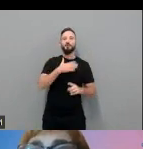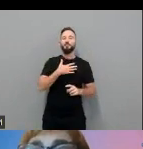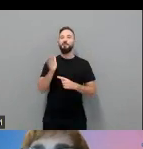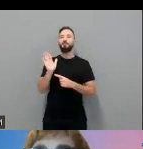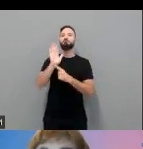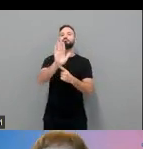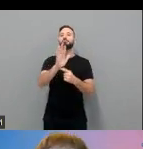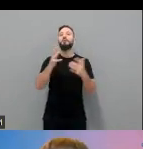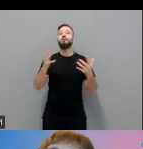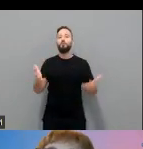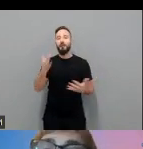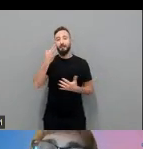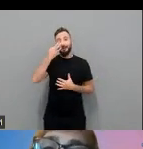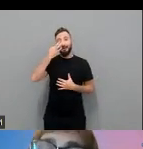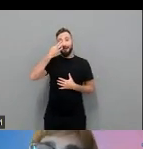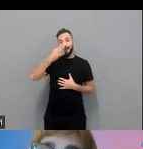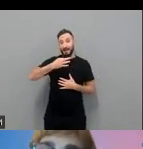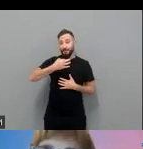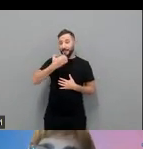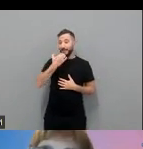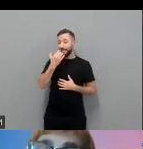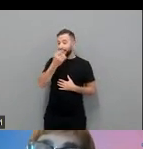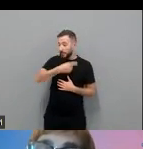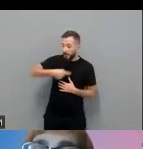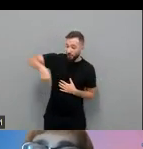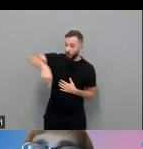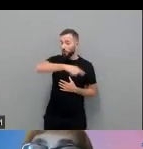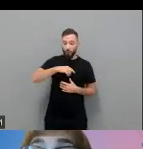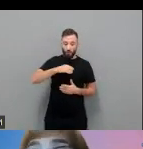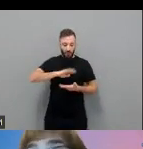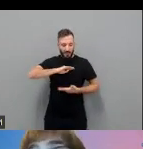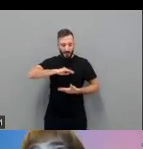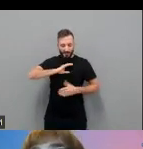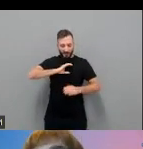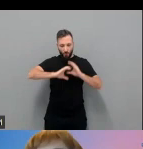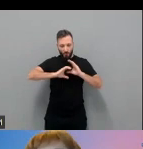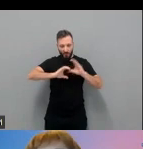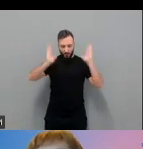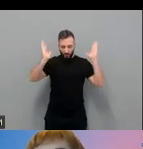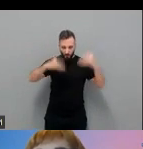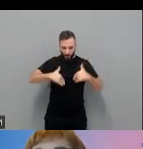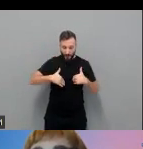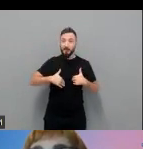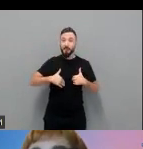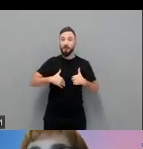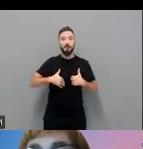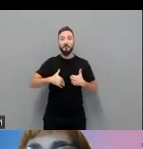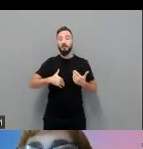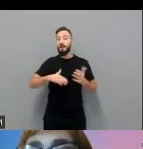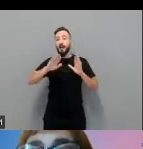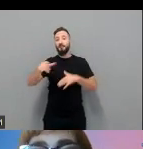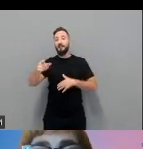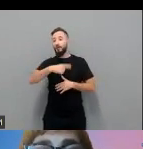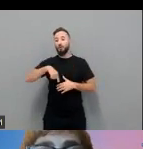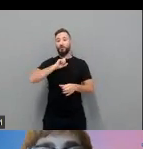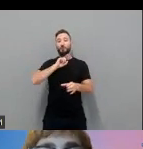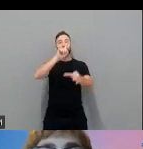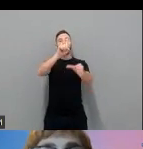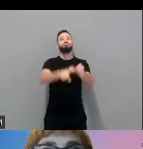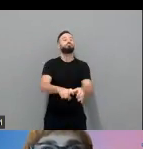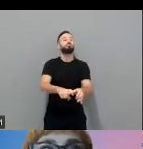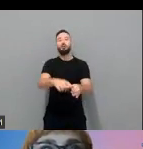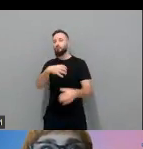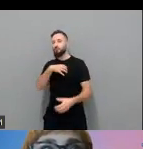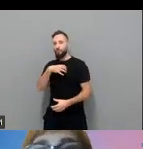realmente, si no tenemos la capacidad de comunicarnos, no tenemos la capacidad sencillamente de participar, con lo